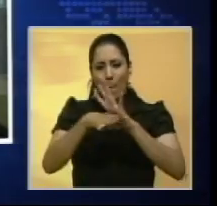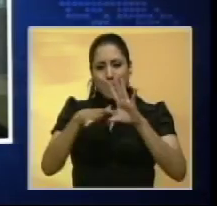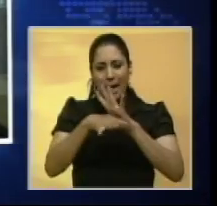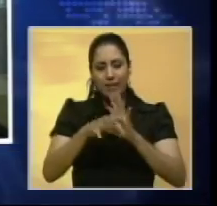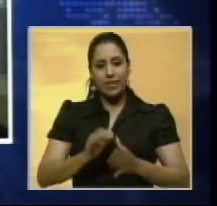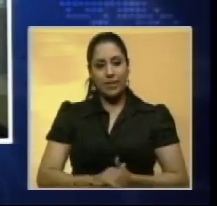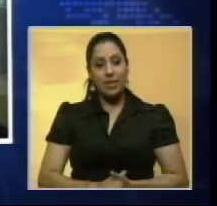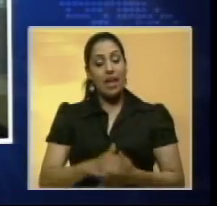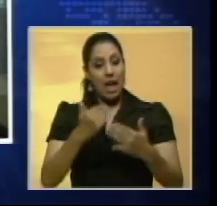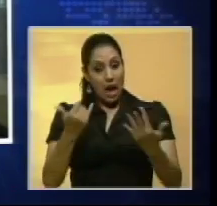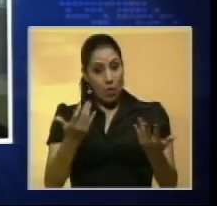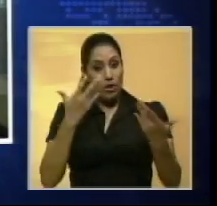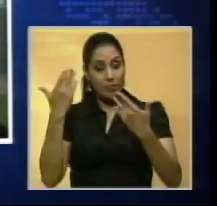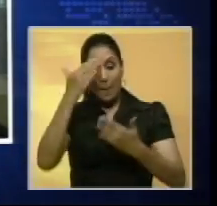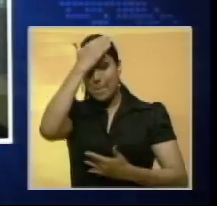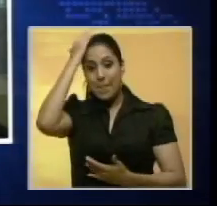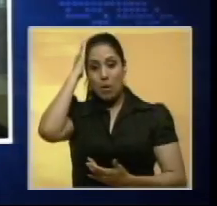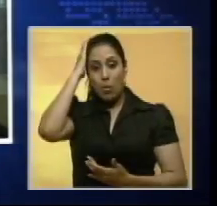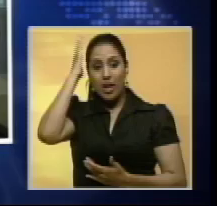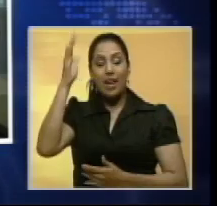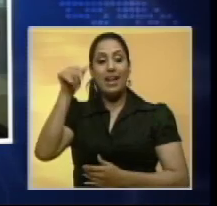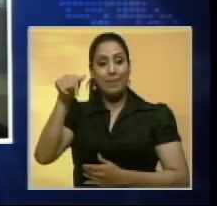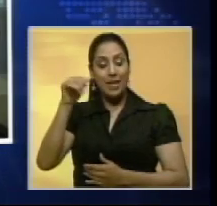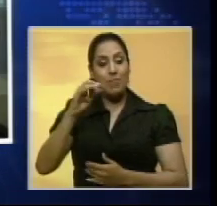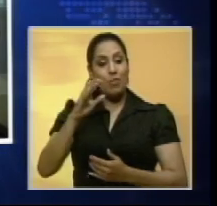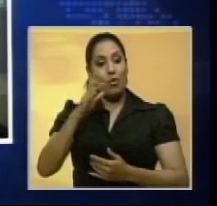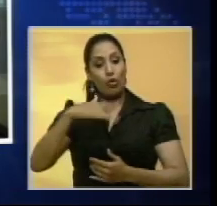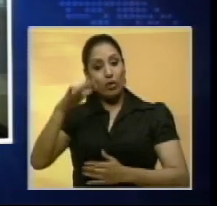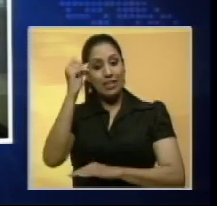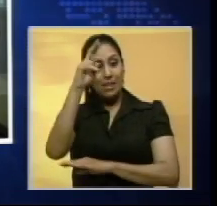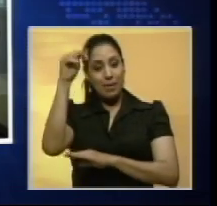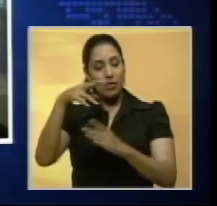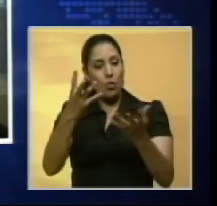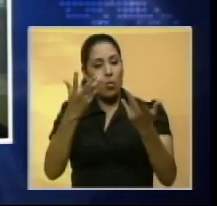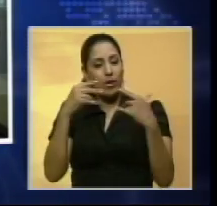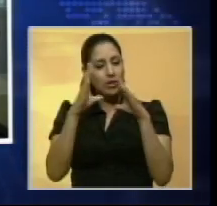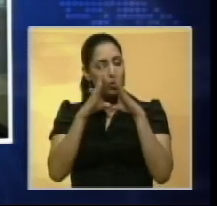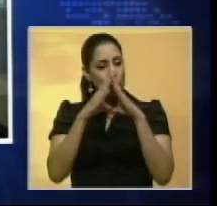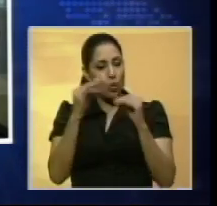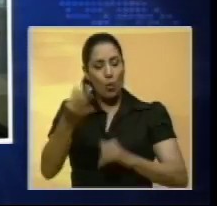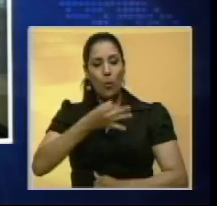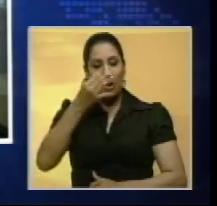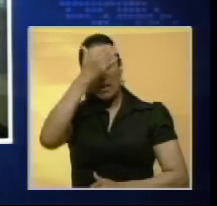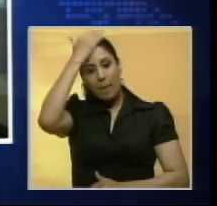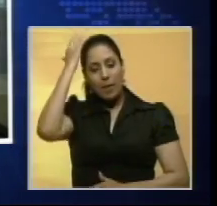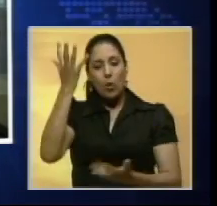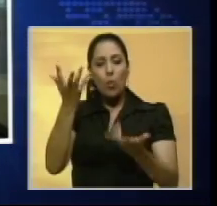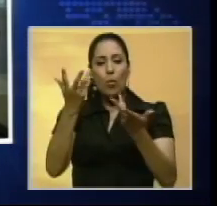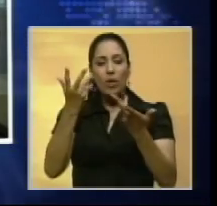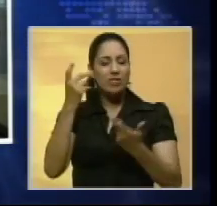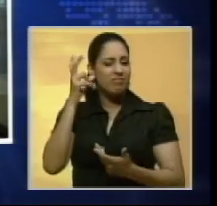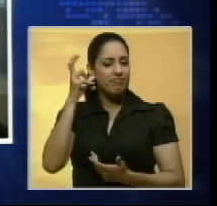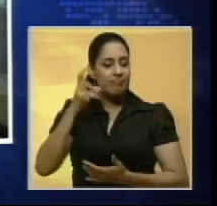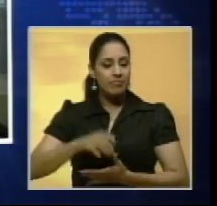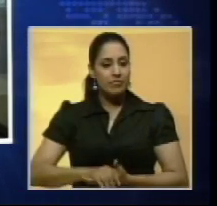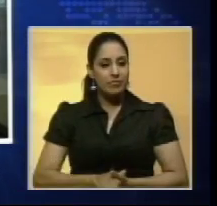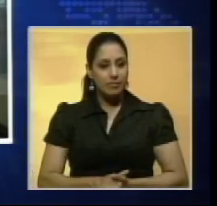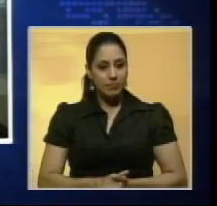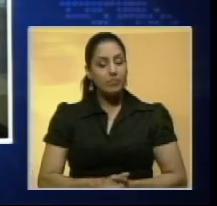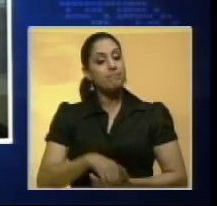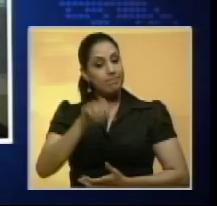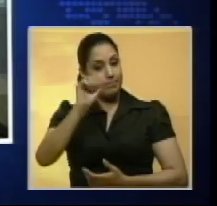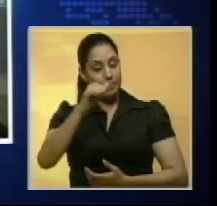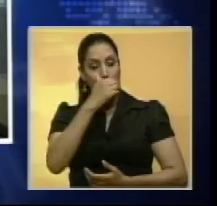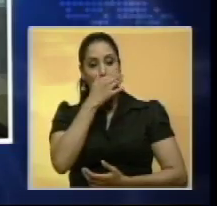semanal. Manuel Covela se encuentra en vivo en la sede del Palacio Federal Legislativo y nos trae los detalles. Buenas tardes, Manuel, cuéntanos, te escuchamos.